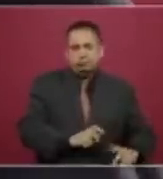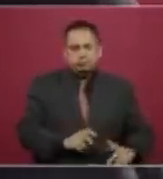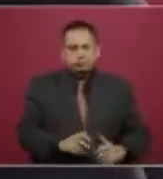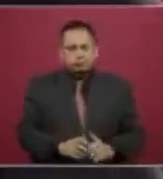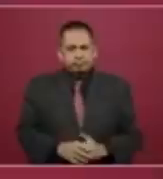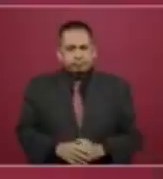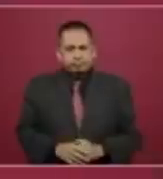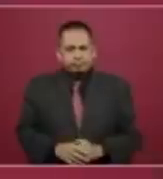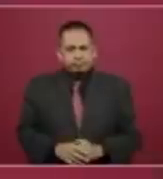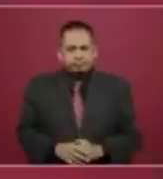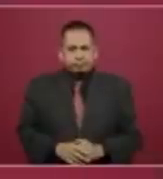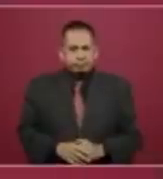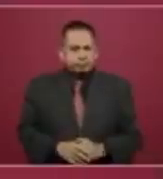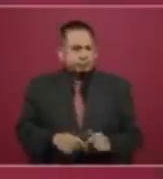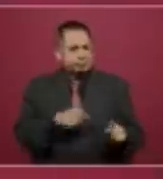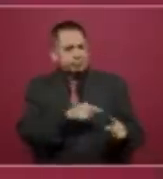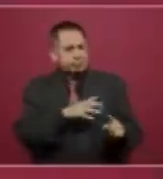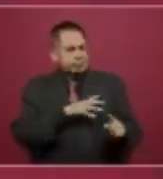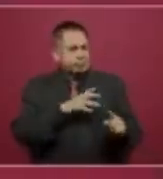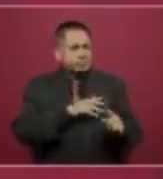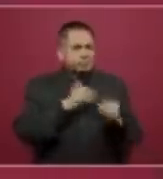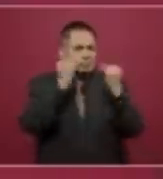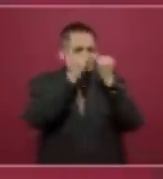caen en idolatrías